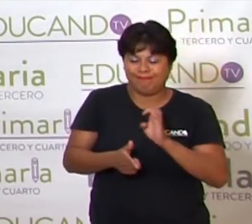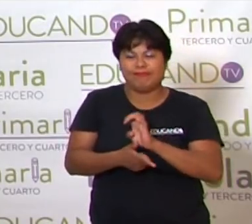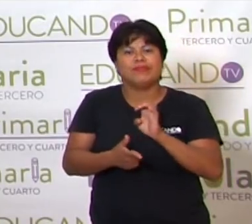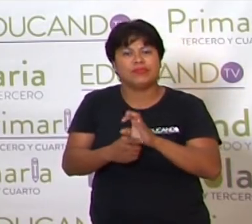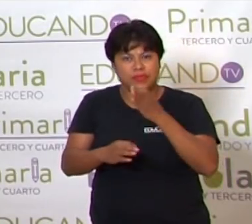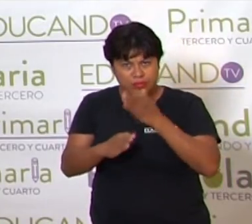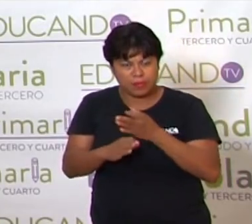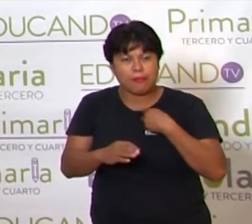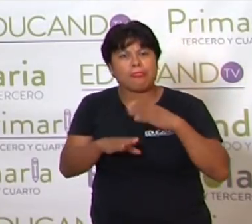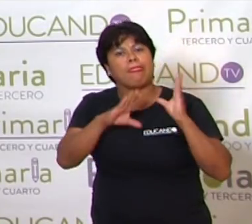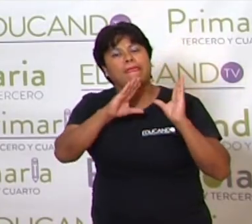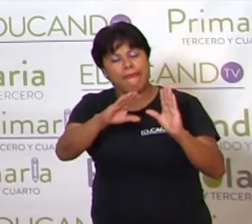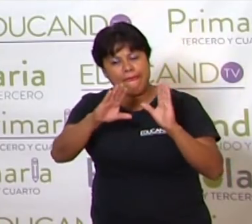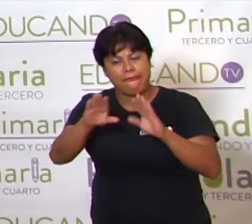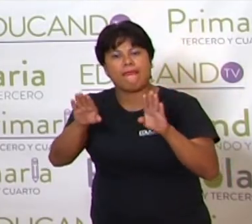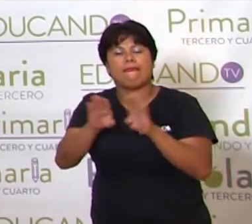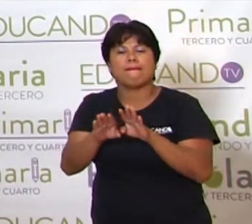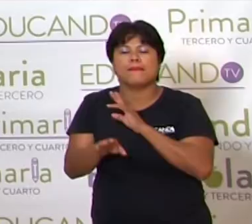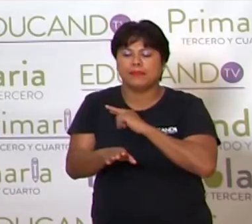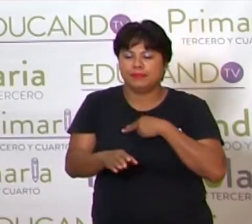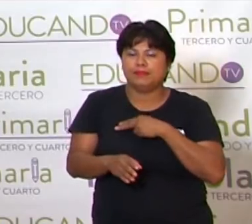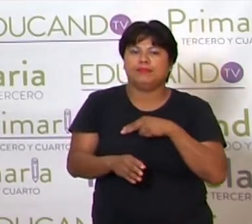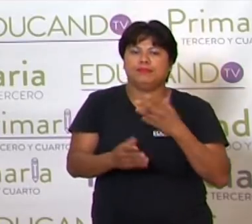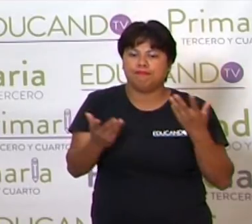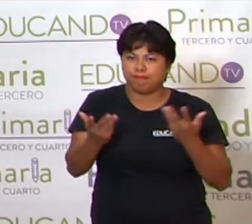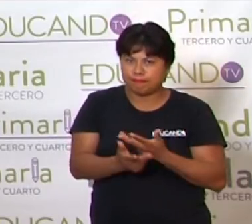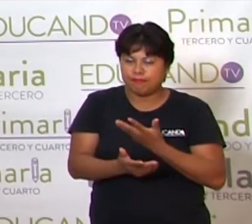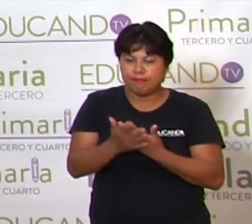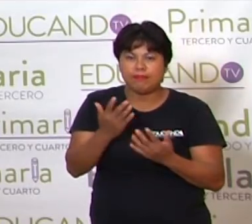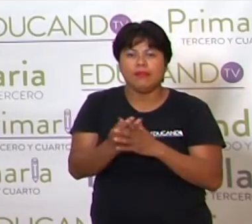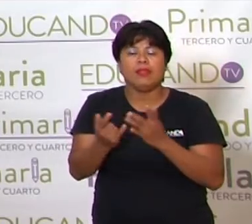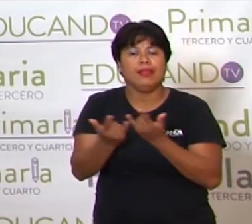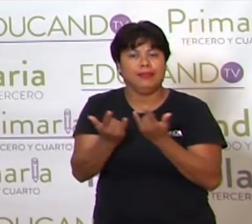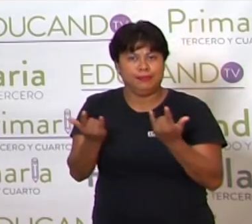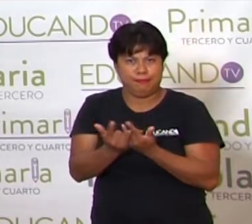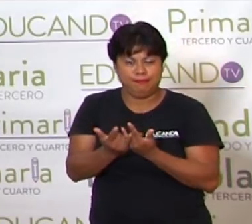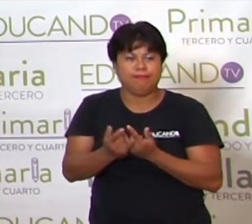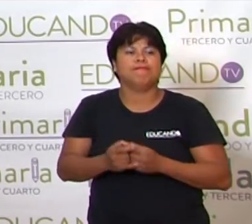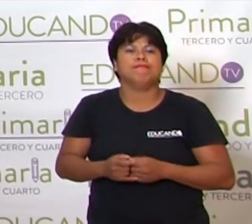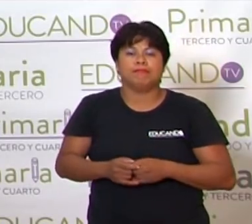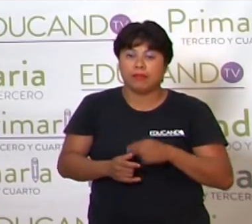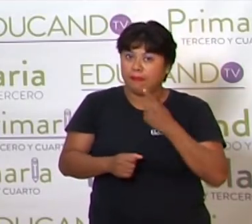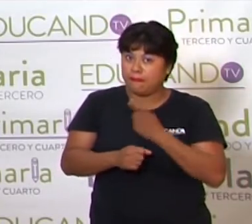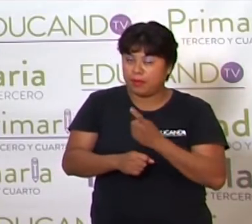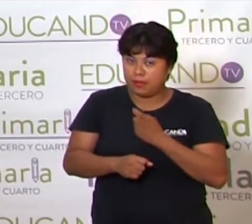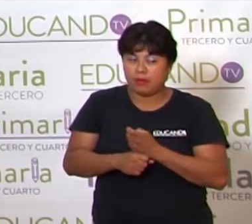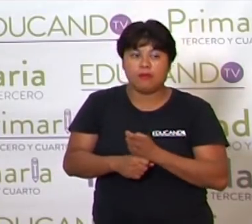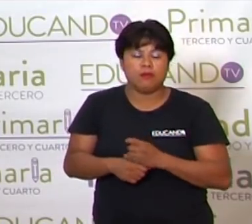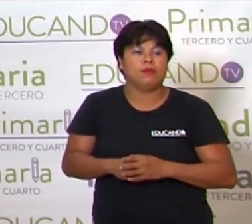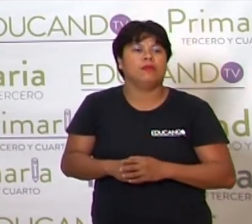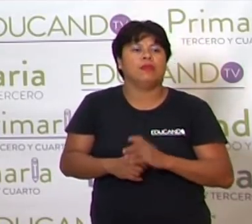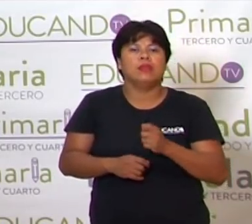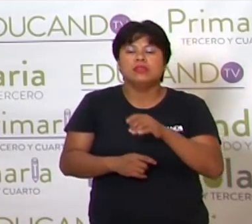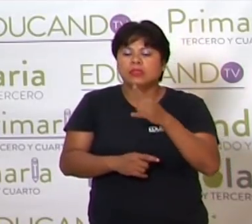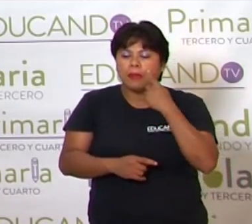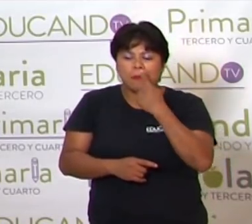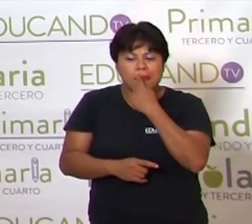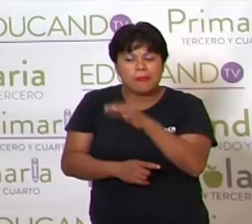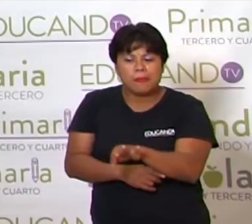día de hoy yo les voy a enseñar cómo vamos a hacer una historieta. Lo primero es